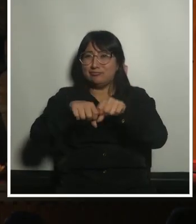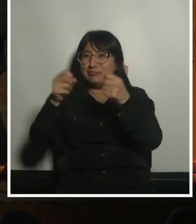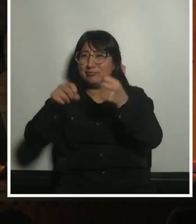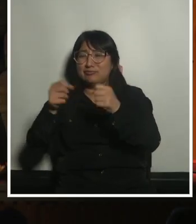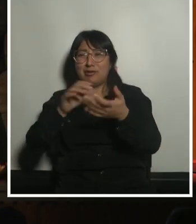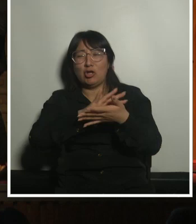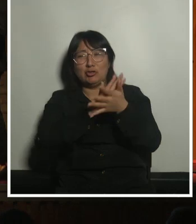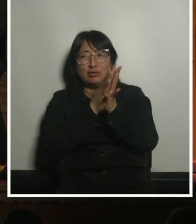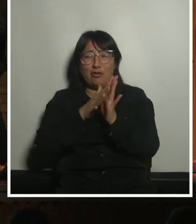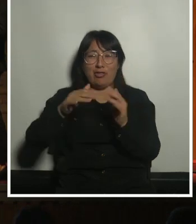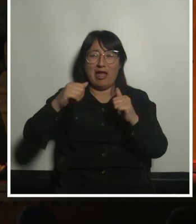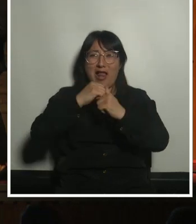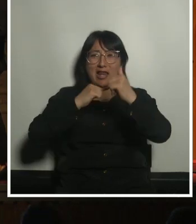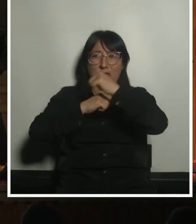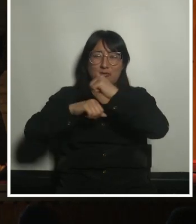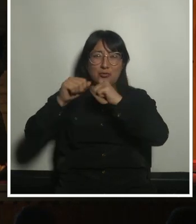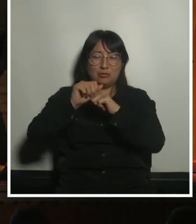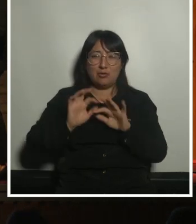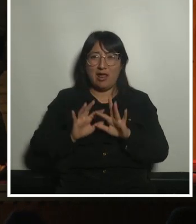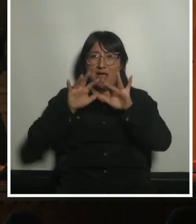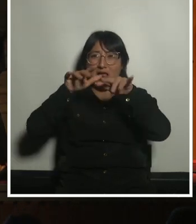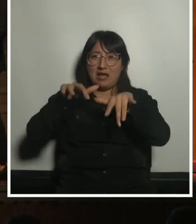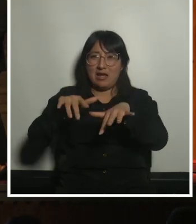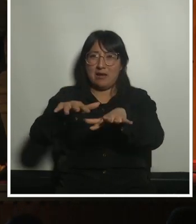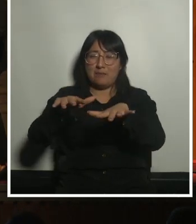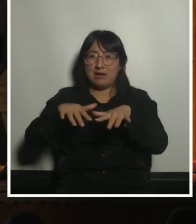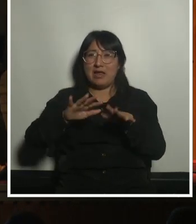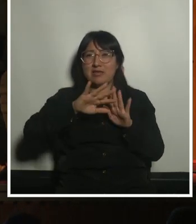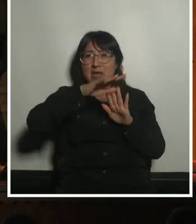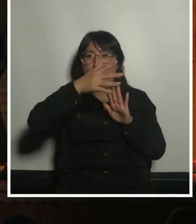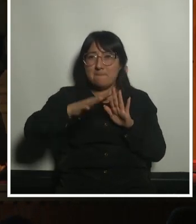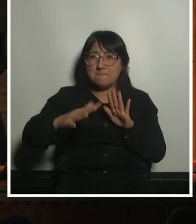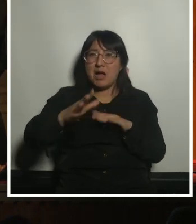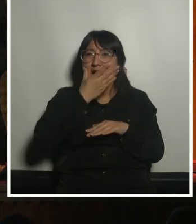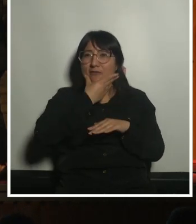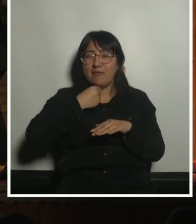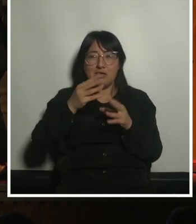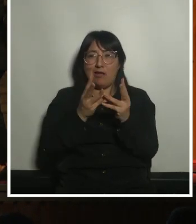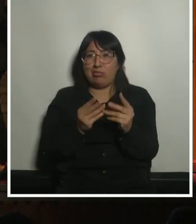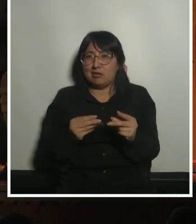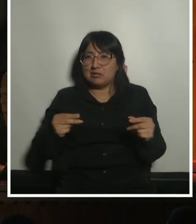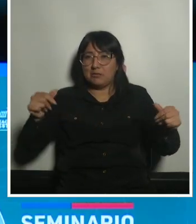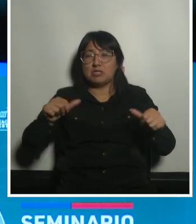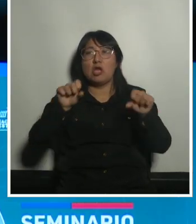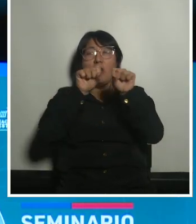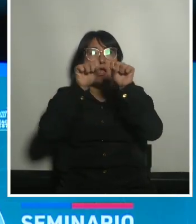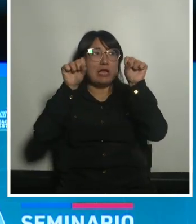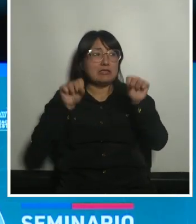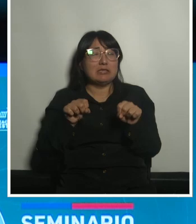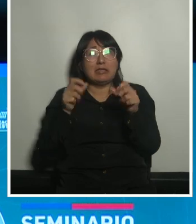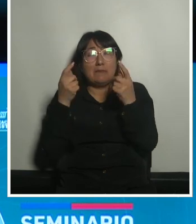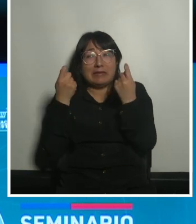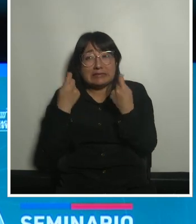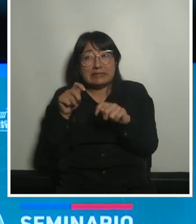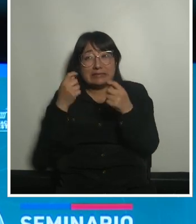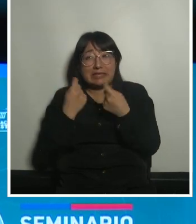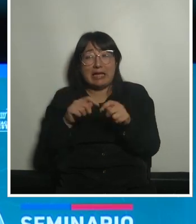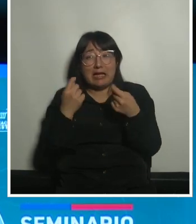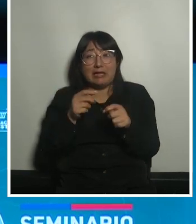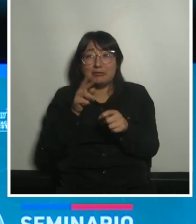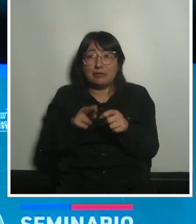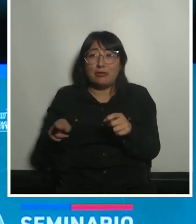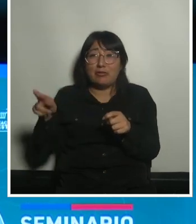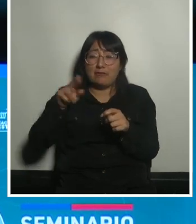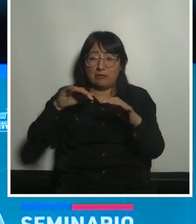estructura estuarina, la playa Marbella acá desapareció y el sistema se encuentra intentando recomponer todo lo